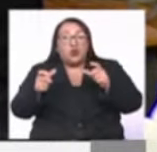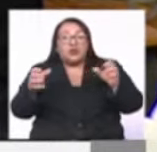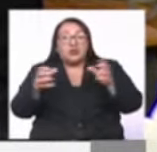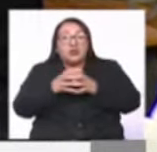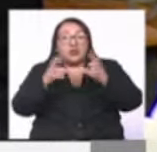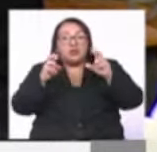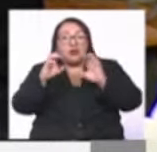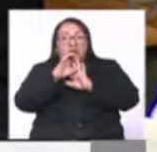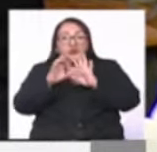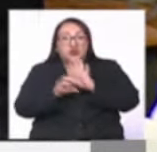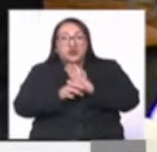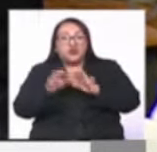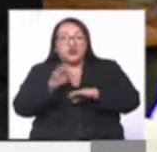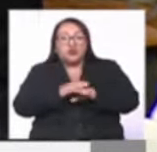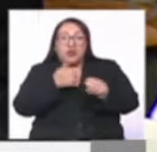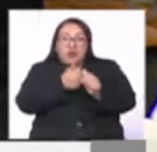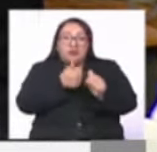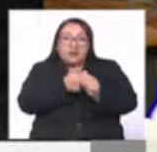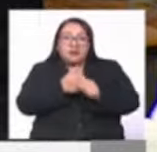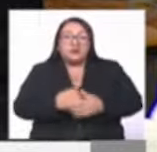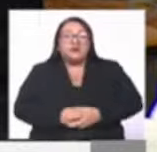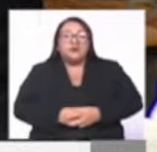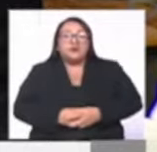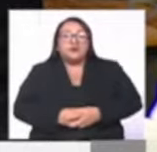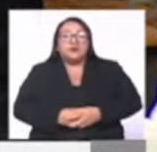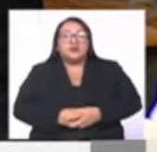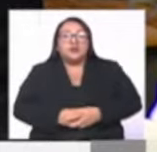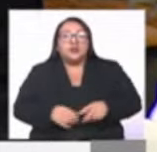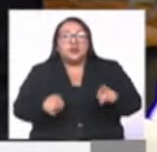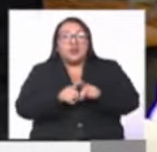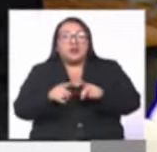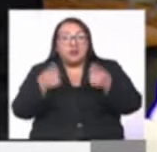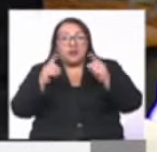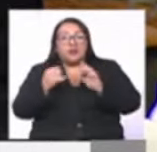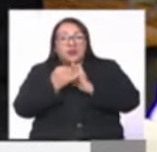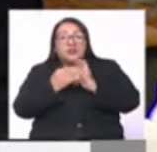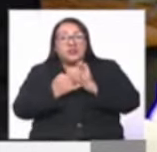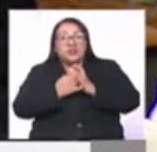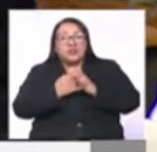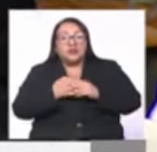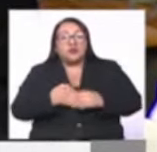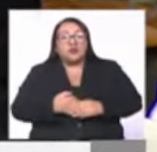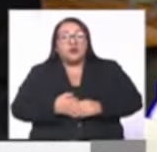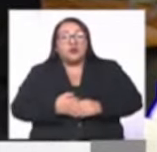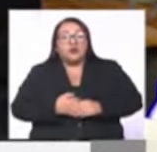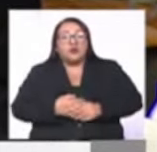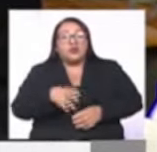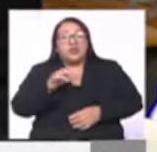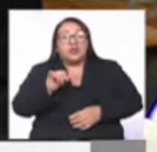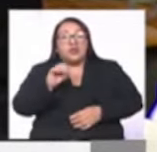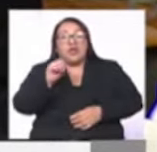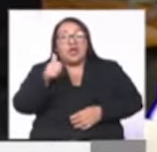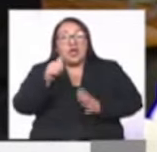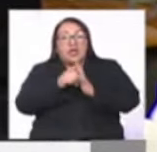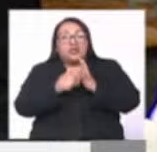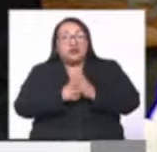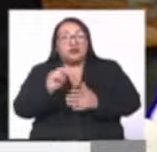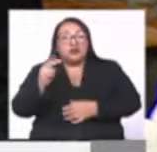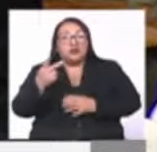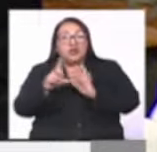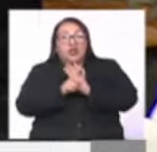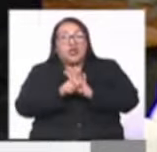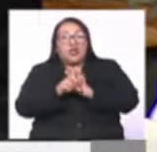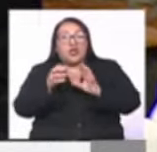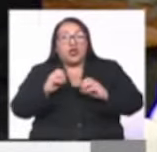constitucional sobre las mismas así de acuerdo con el inciso con el inciso I del artículo segundo de la